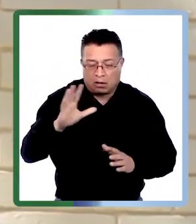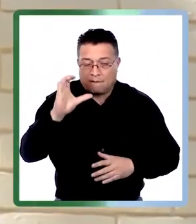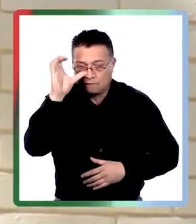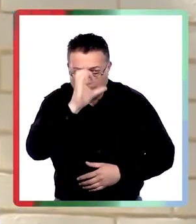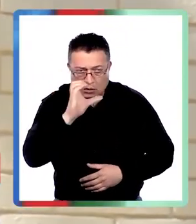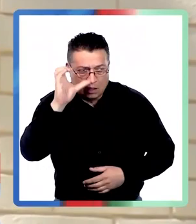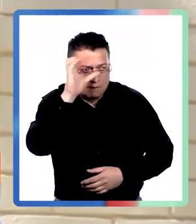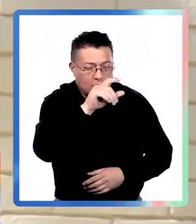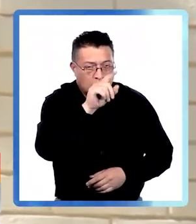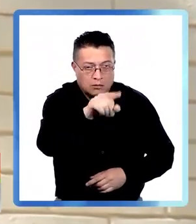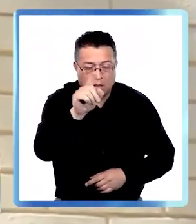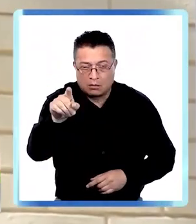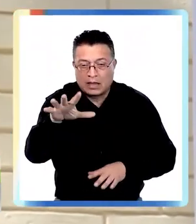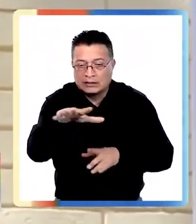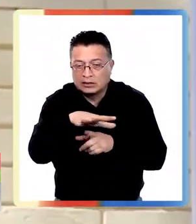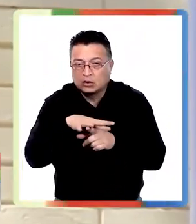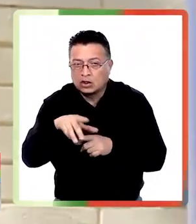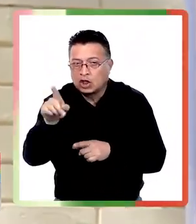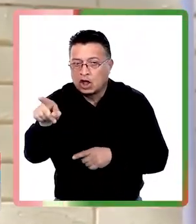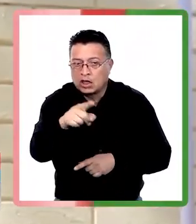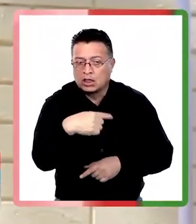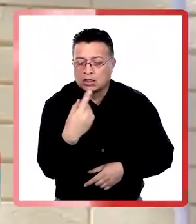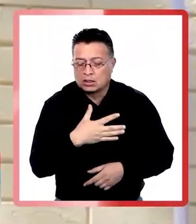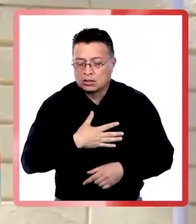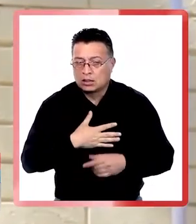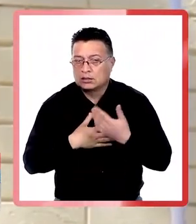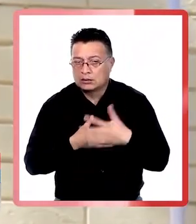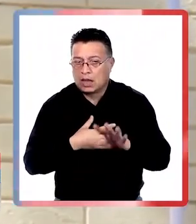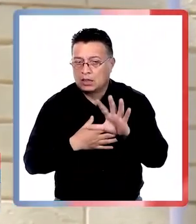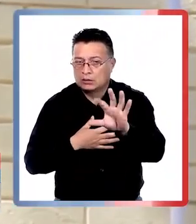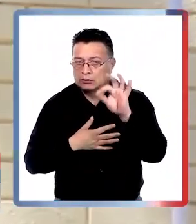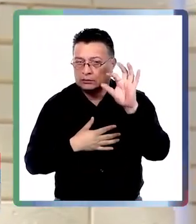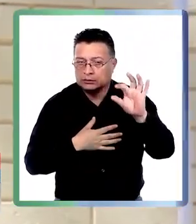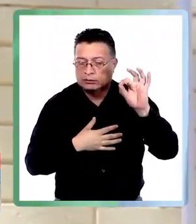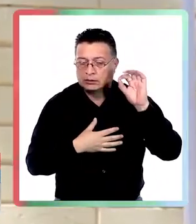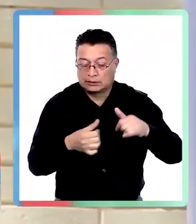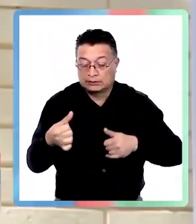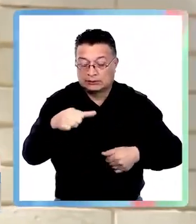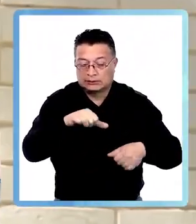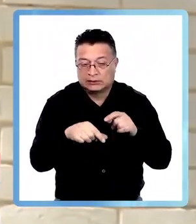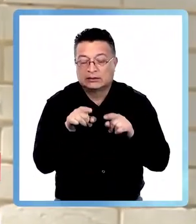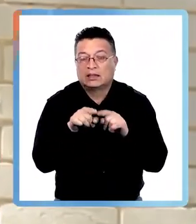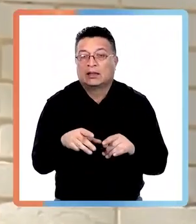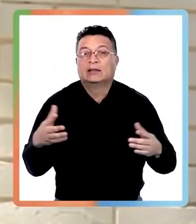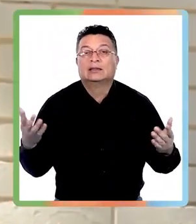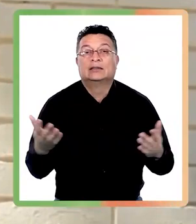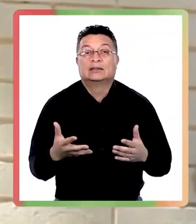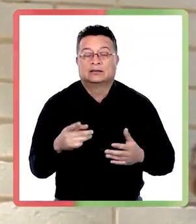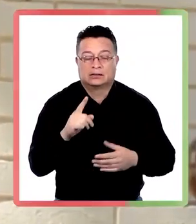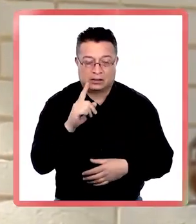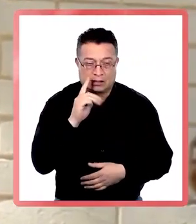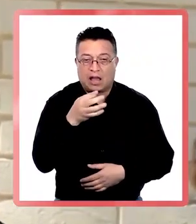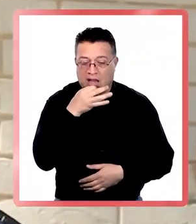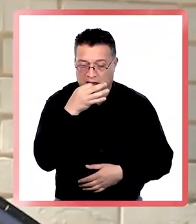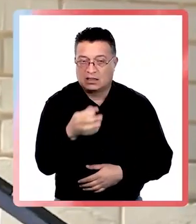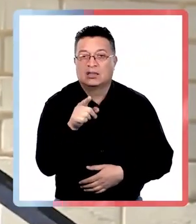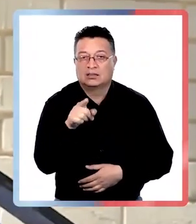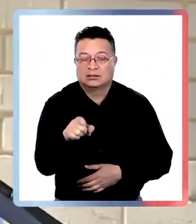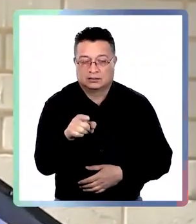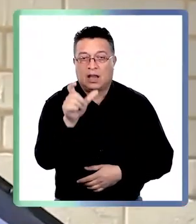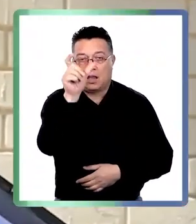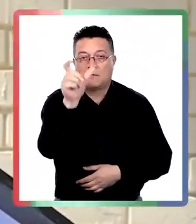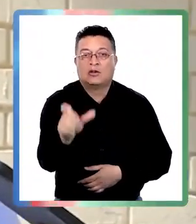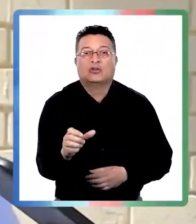aquellas condiciones que nosotros ya están identificadas por la ciencia, que son y que dicen que tiene que esa persona